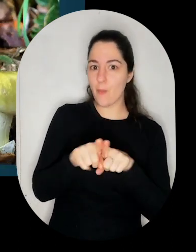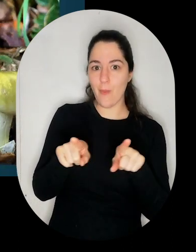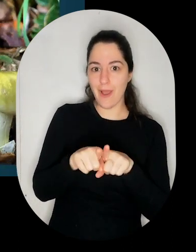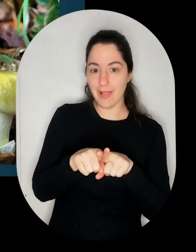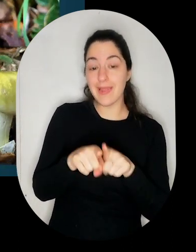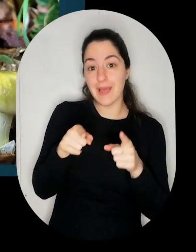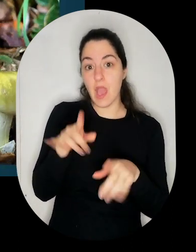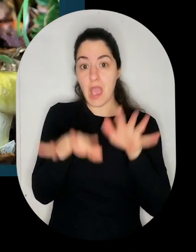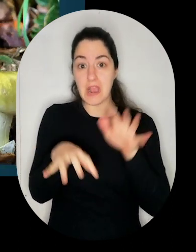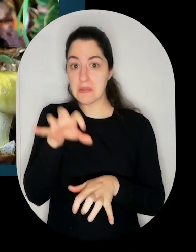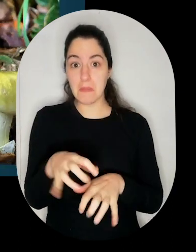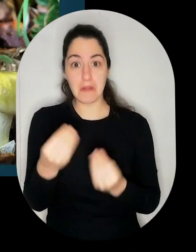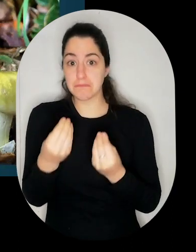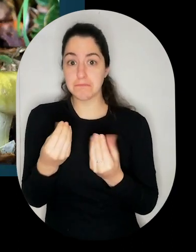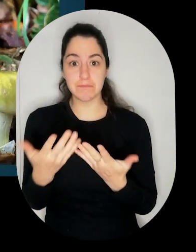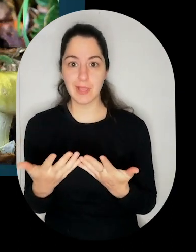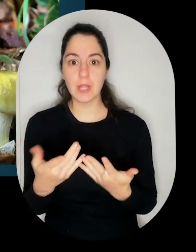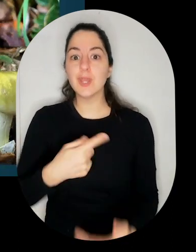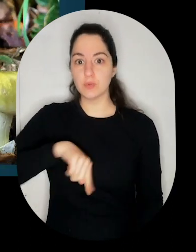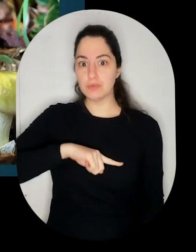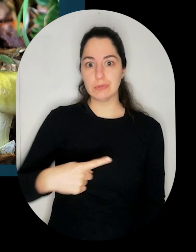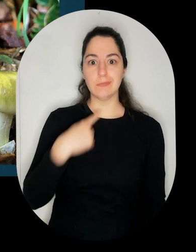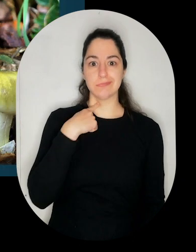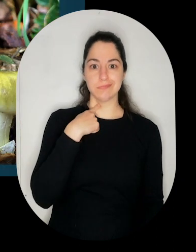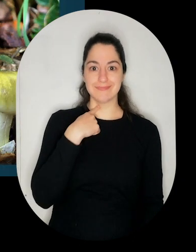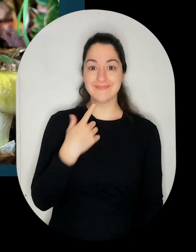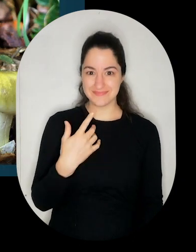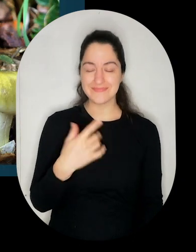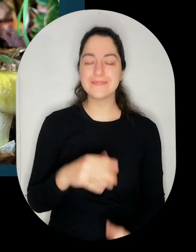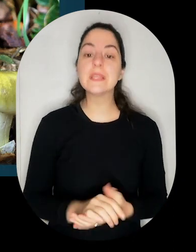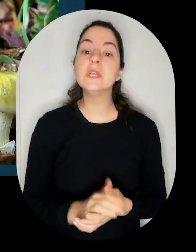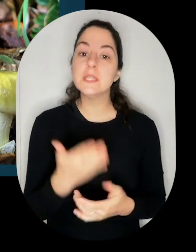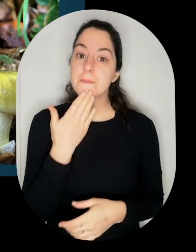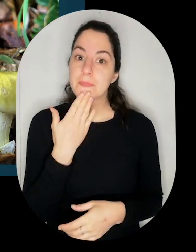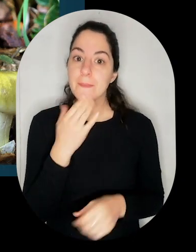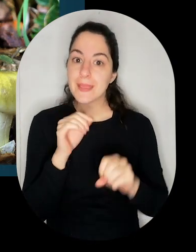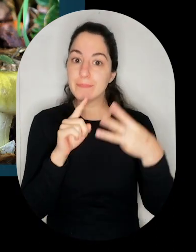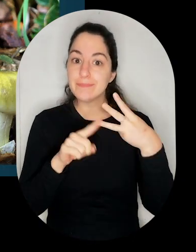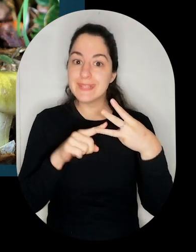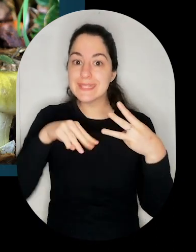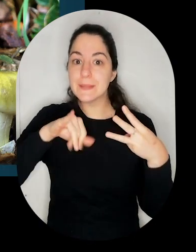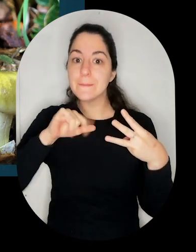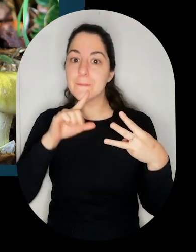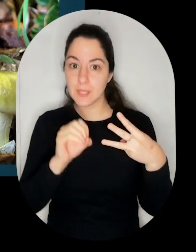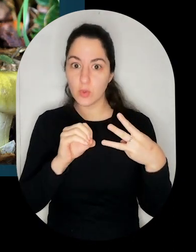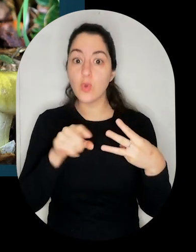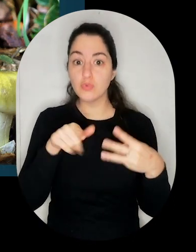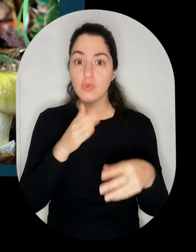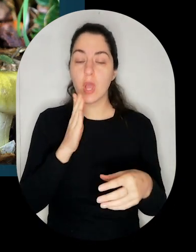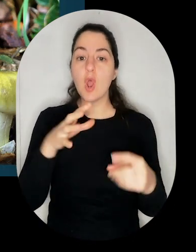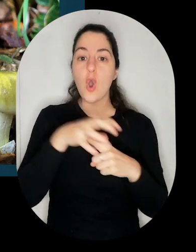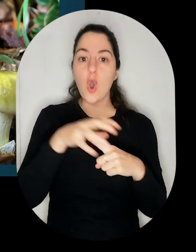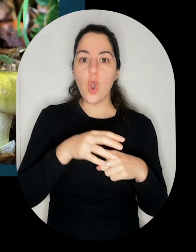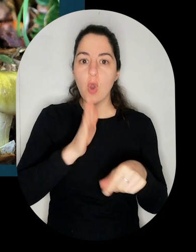cosas que a los animales no les hacen daño y a nosotros sí. Existe también el mito de que si el hongo al cocinarlo